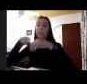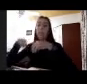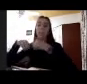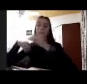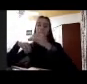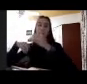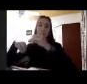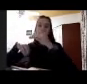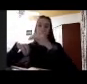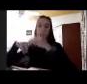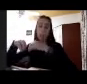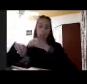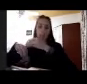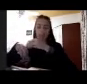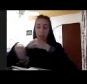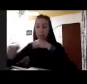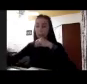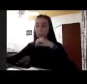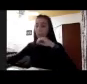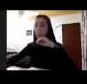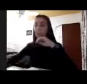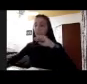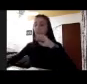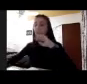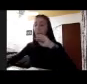tengas siempre distintas situaciones espaciales.